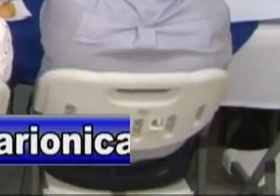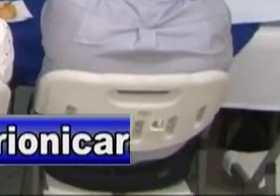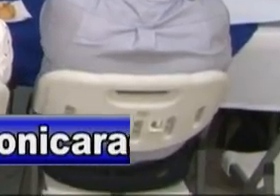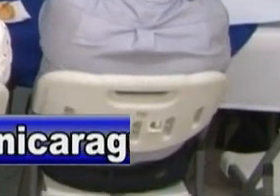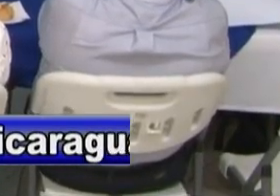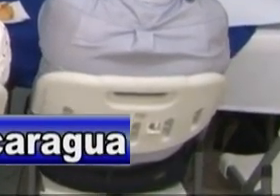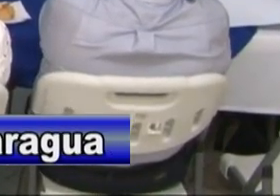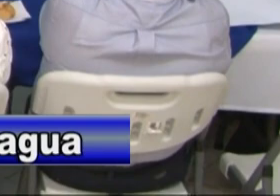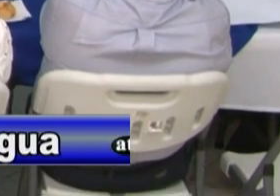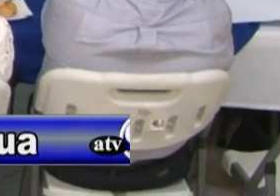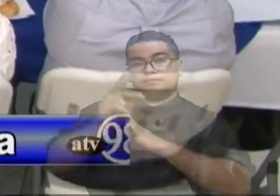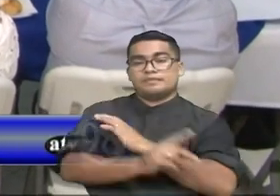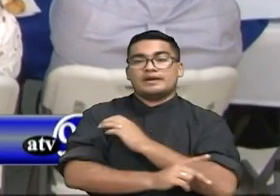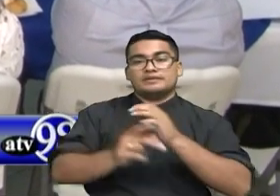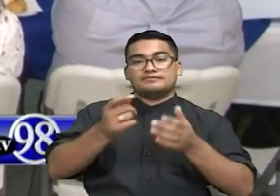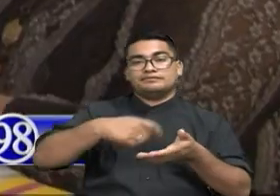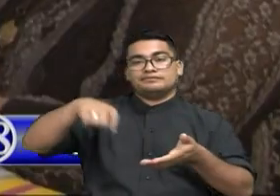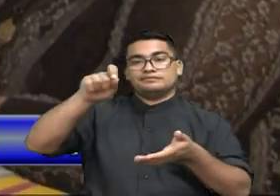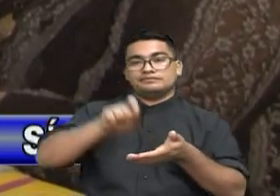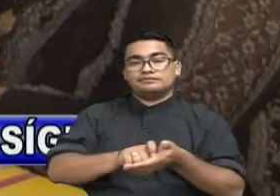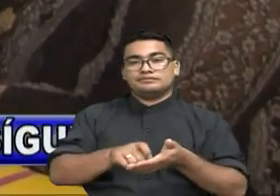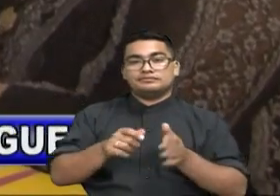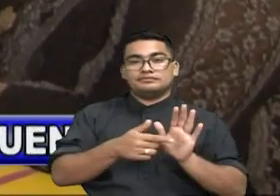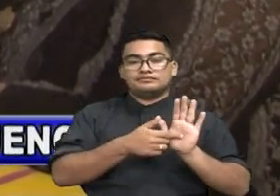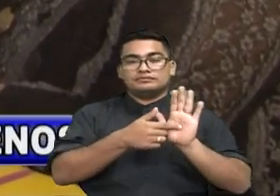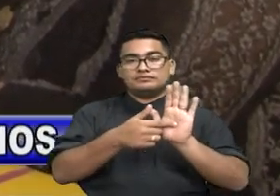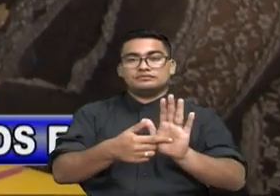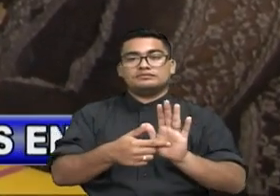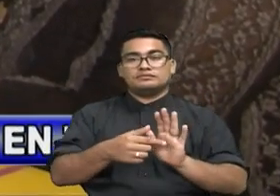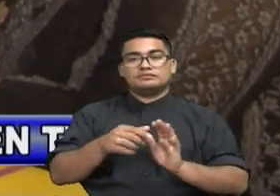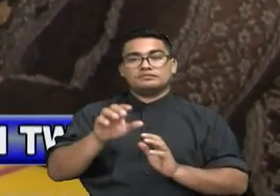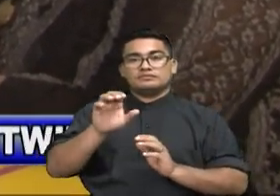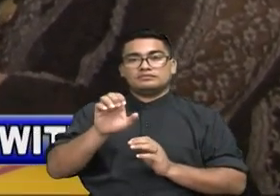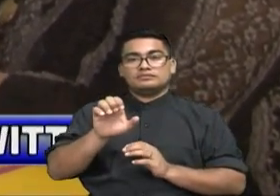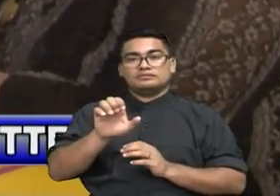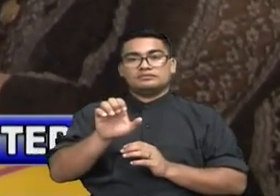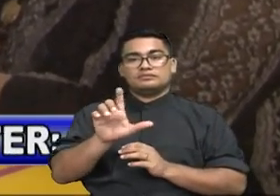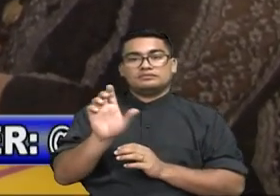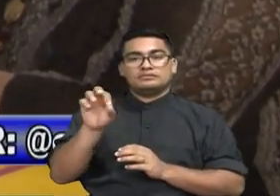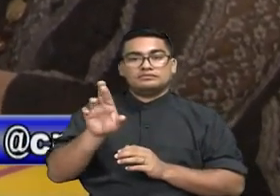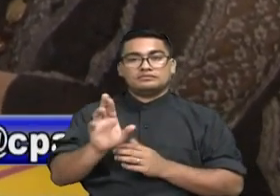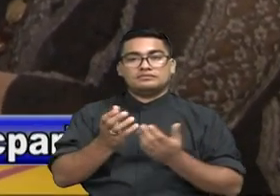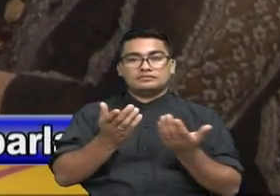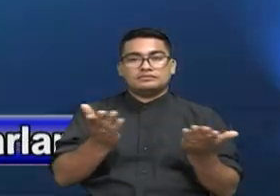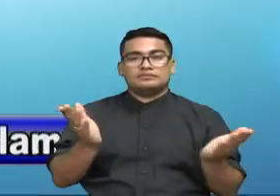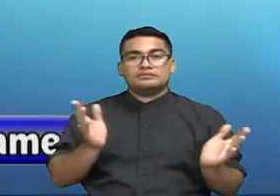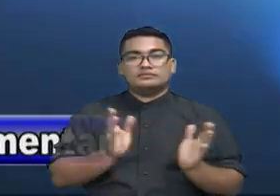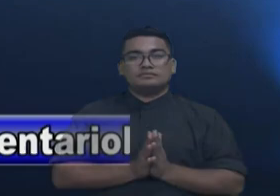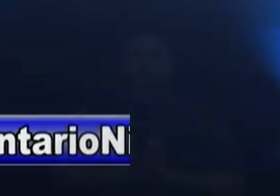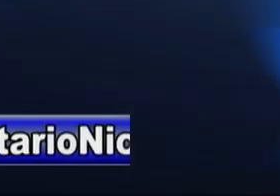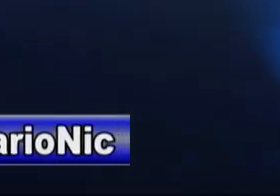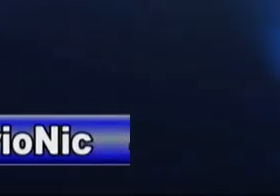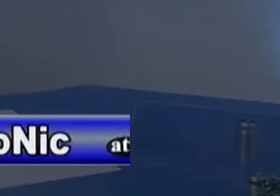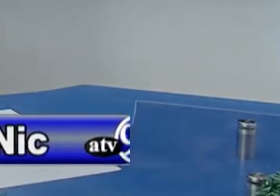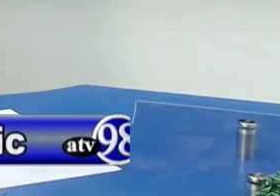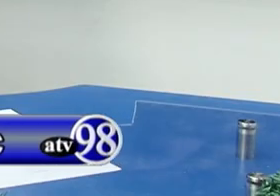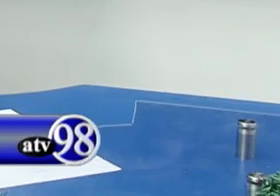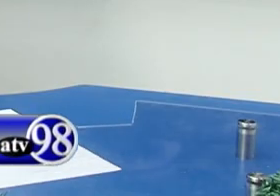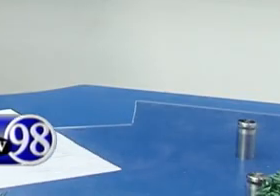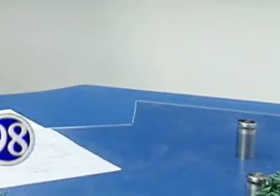país que ratifica el mismo. Para el canal parlamentario les informó Elmer Marcia.